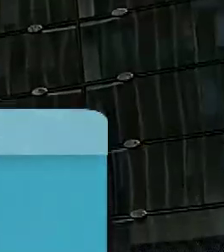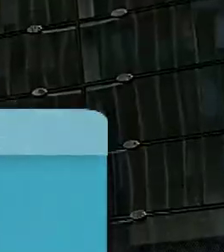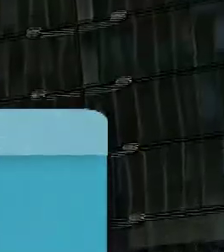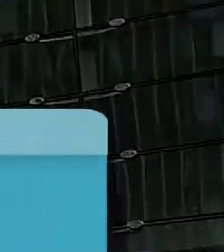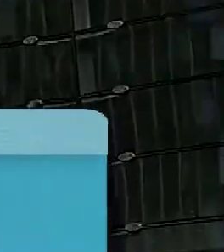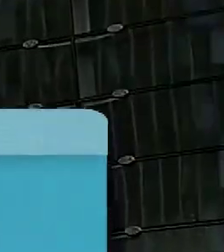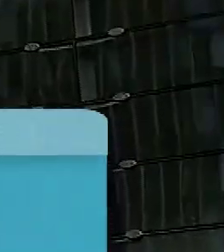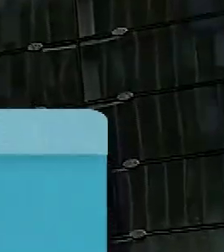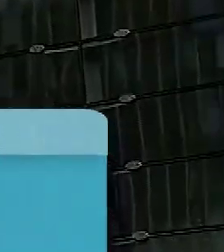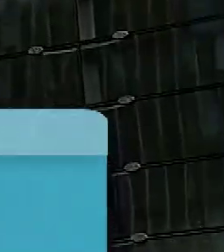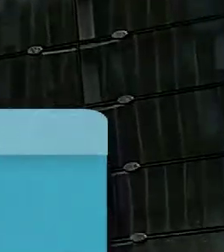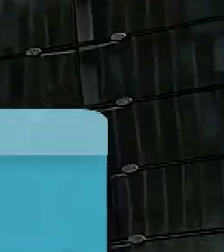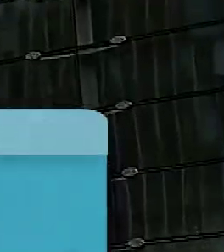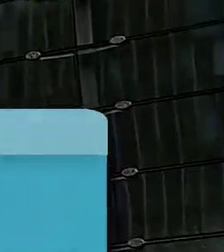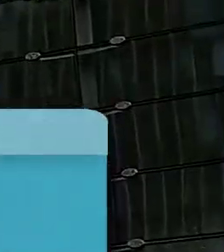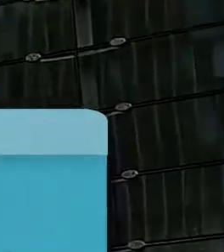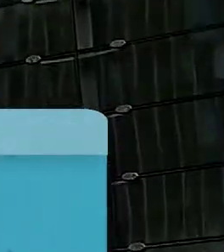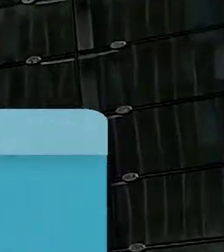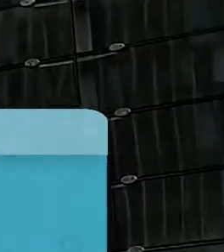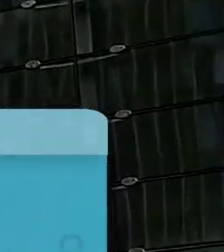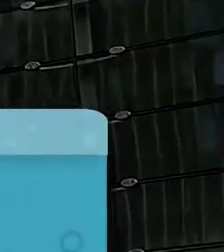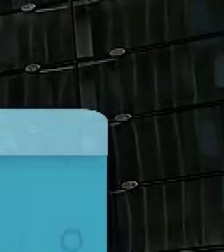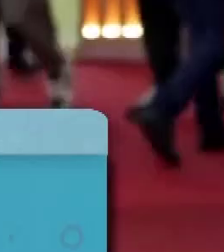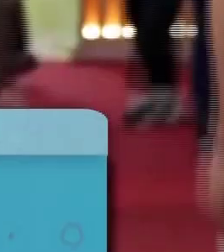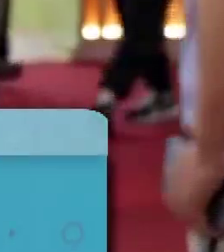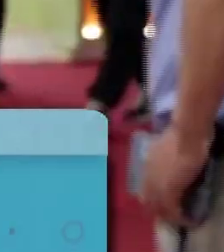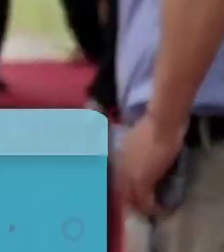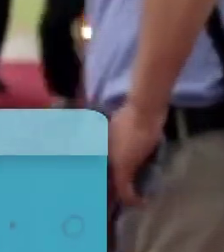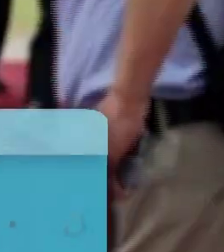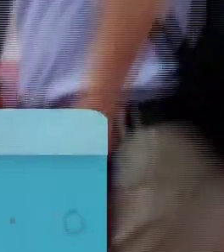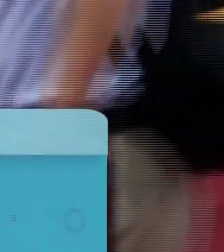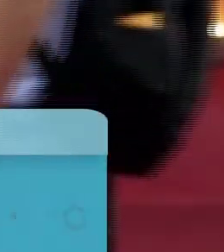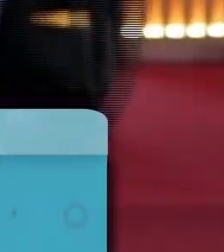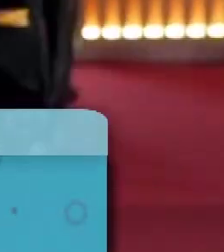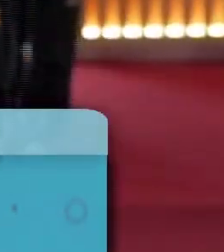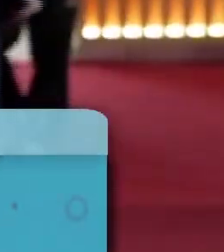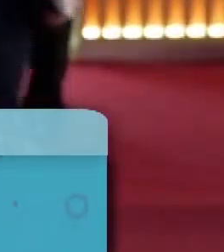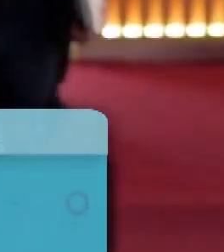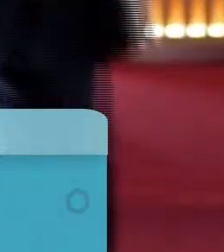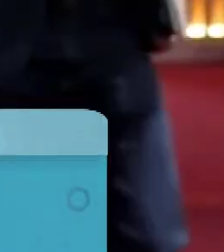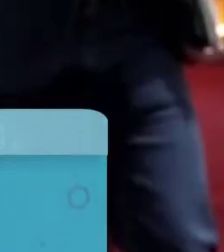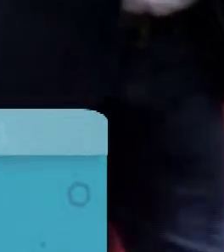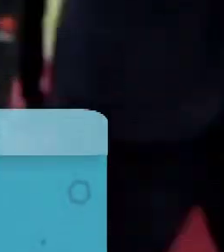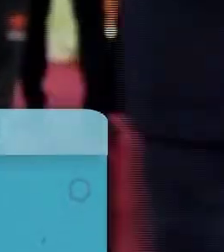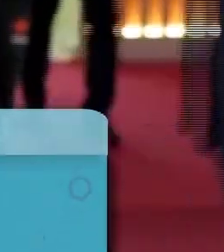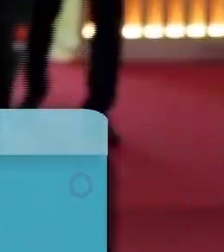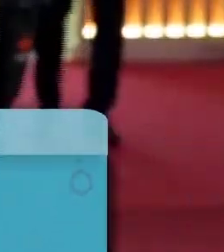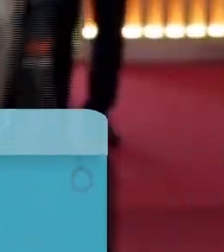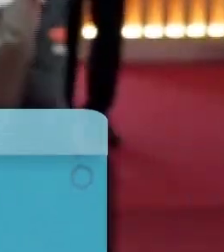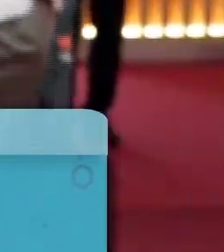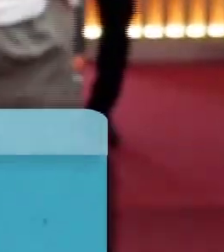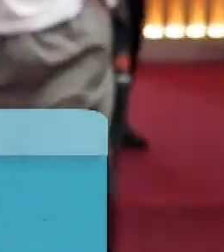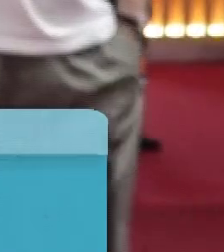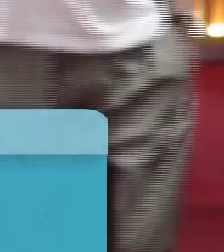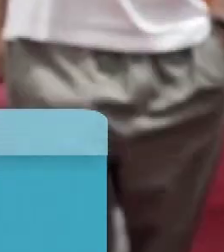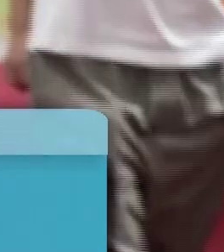en Argentina llevamos adelante la campaña de promoción de la carne argentina en China. Es una campaña que se centra en lo que es el marketing